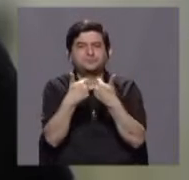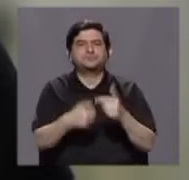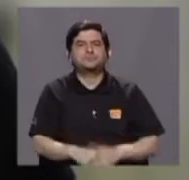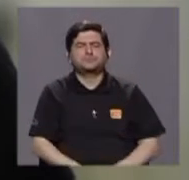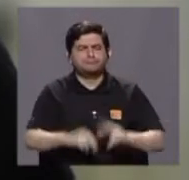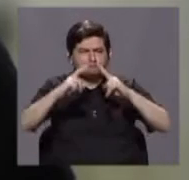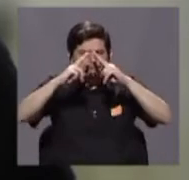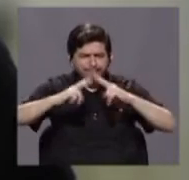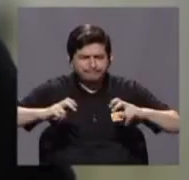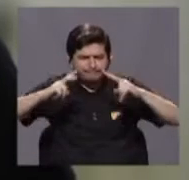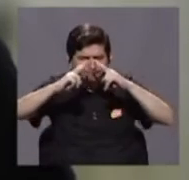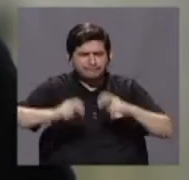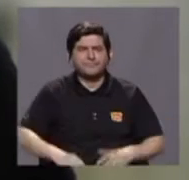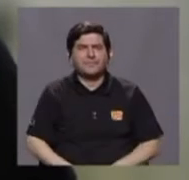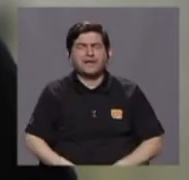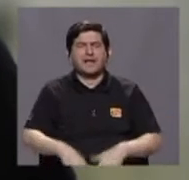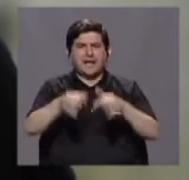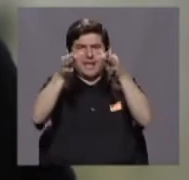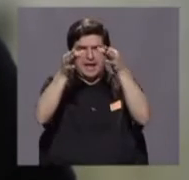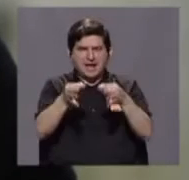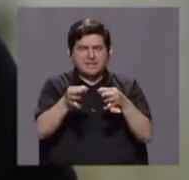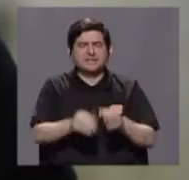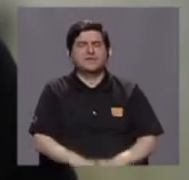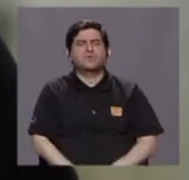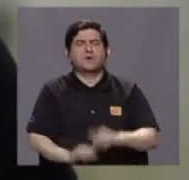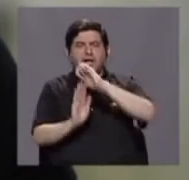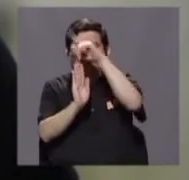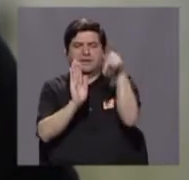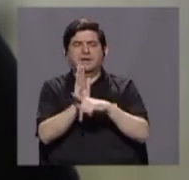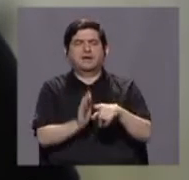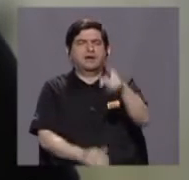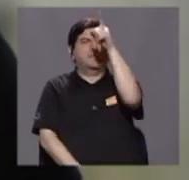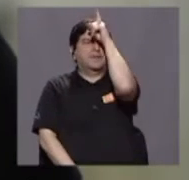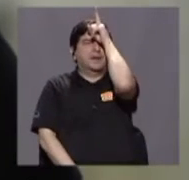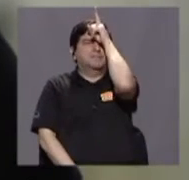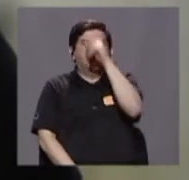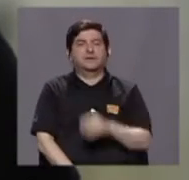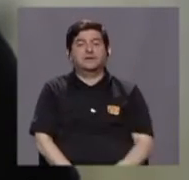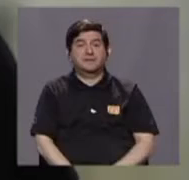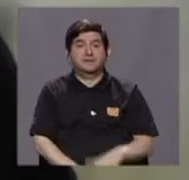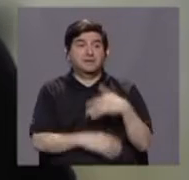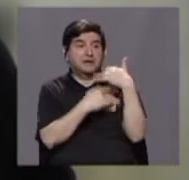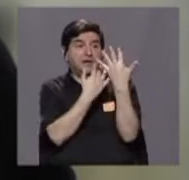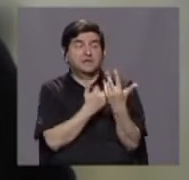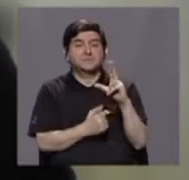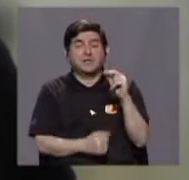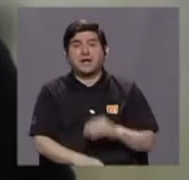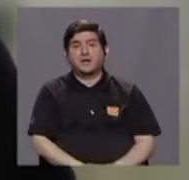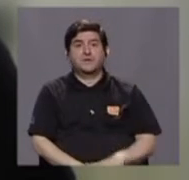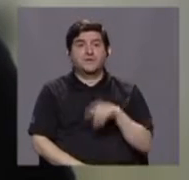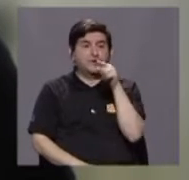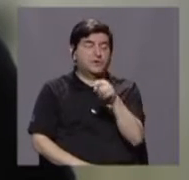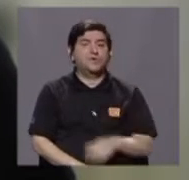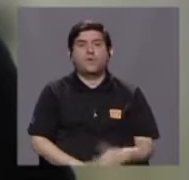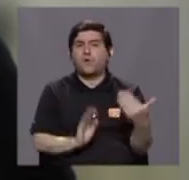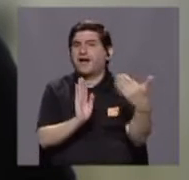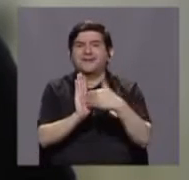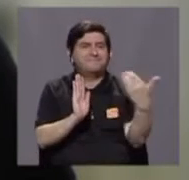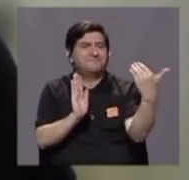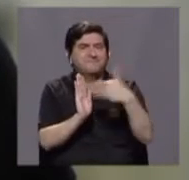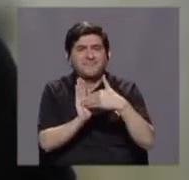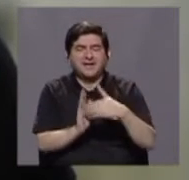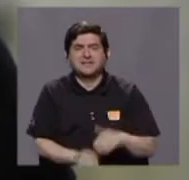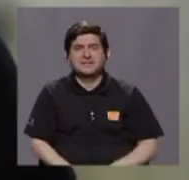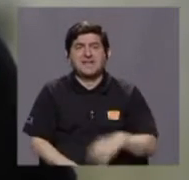siendo revisada por el Tribunal Constitucional alemán. Esperemos que eso no sea un torpedo en la línea de flotación